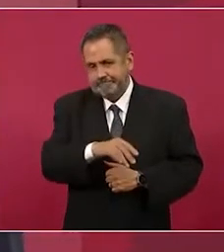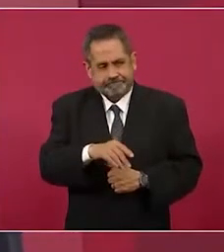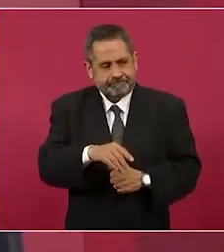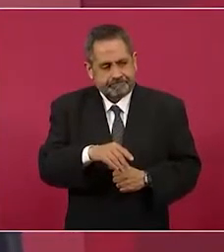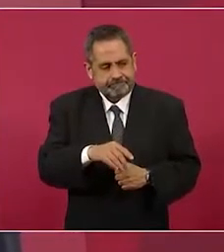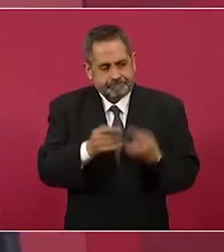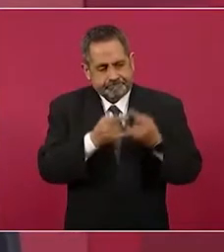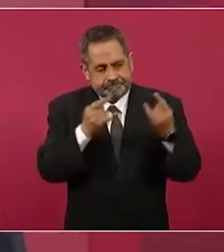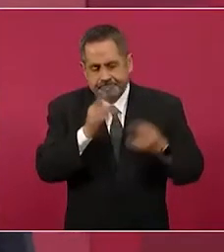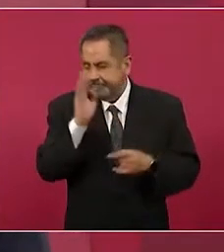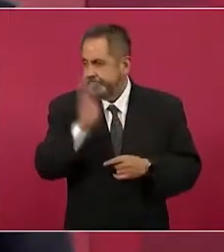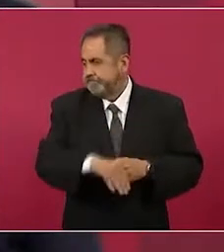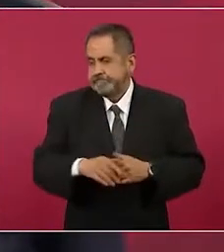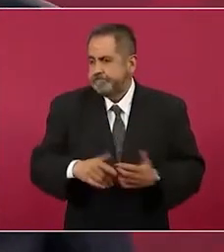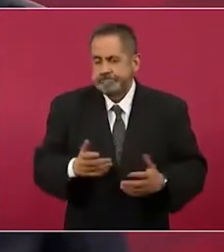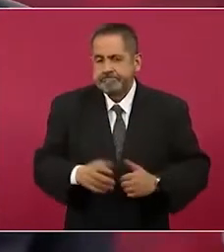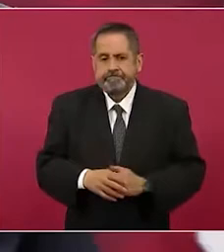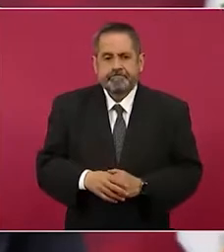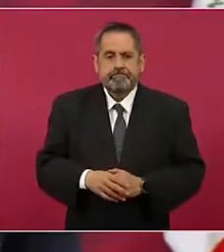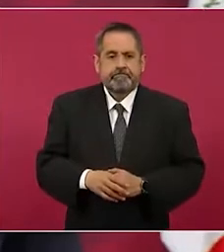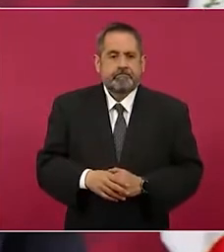anécdota.